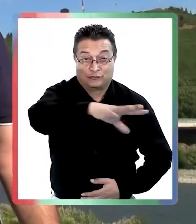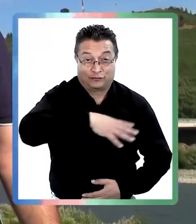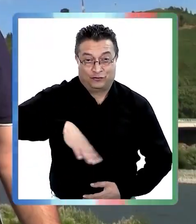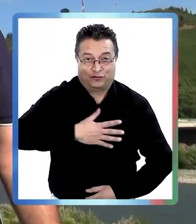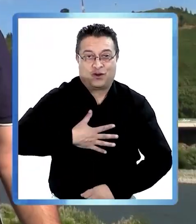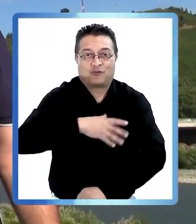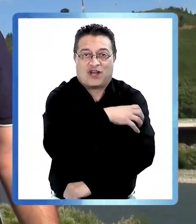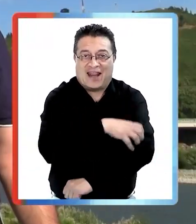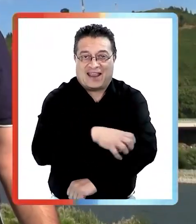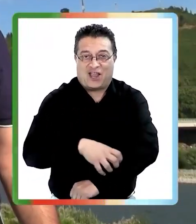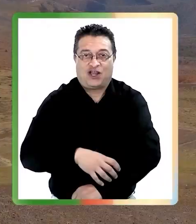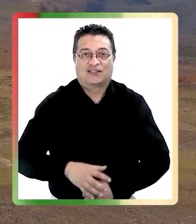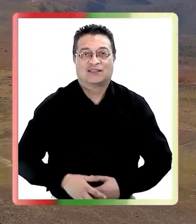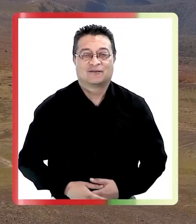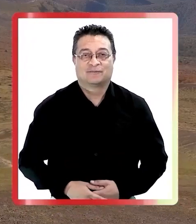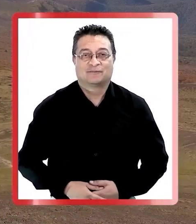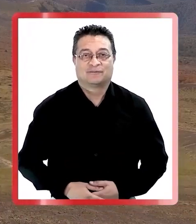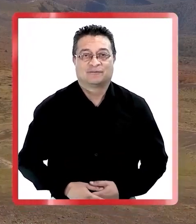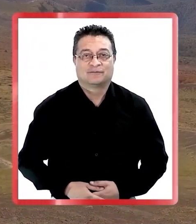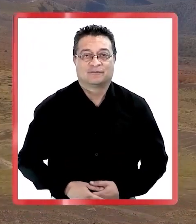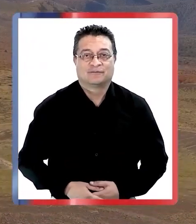Somos las regiones.